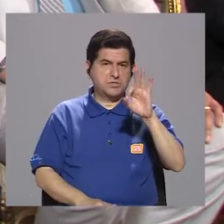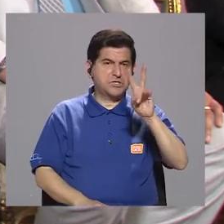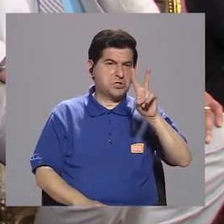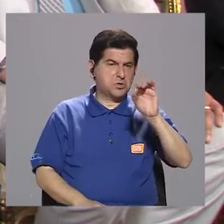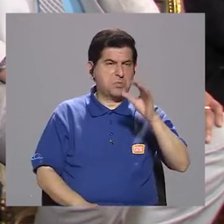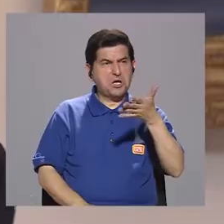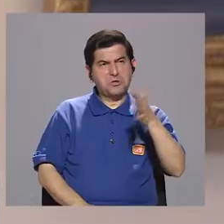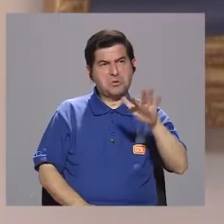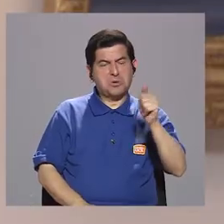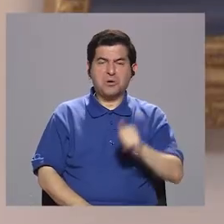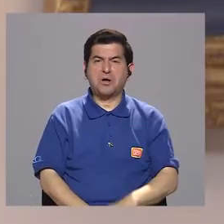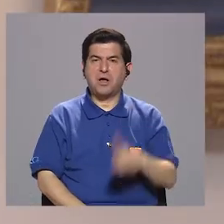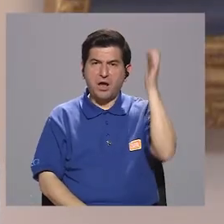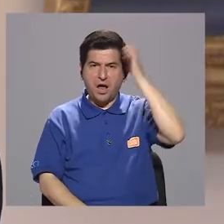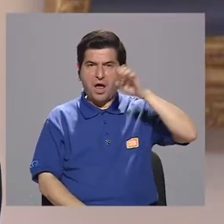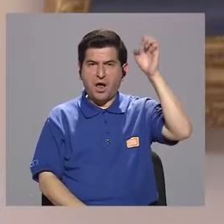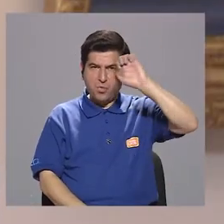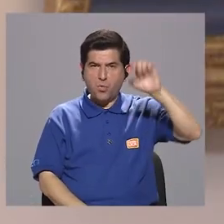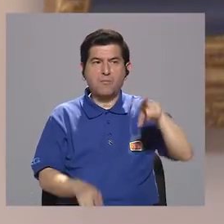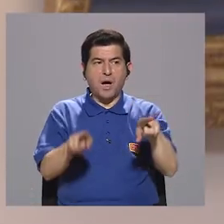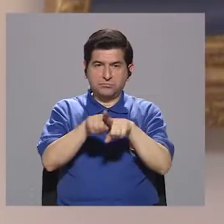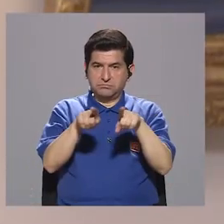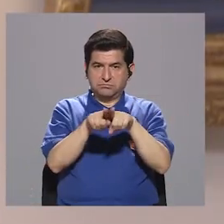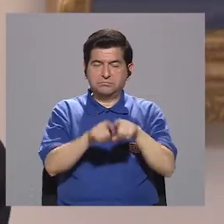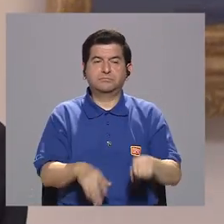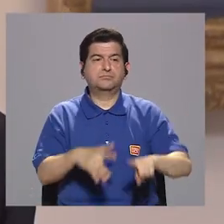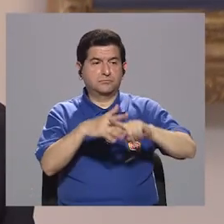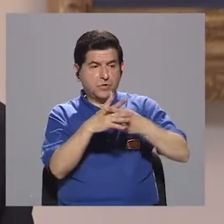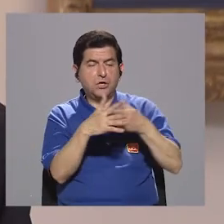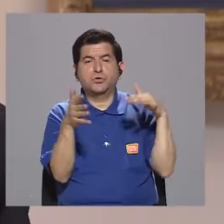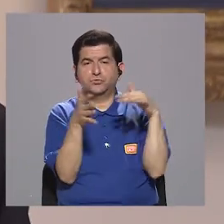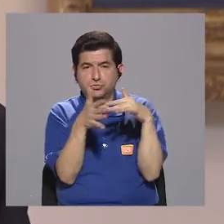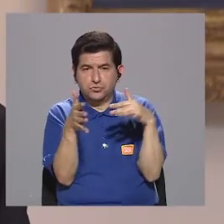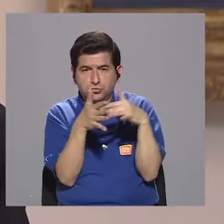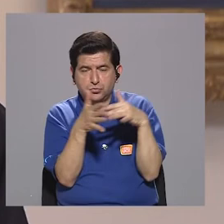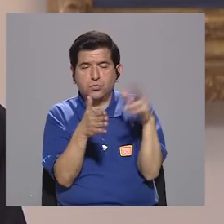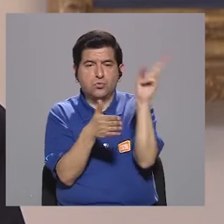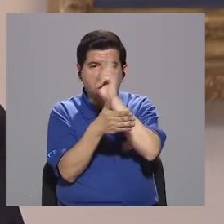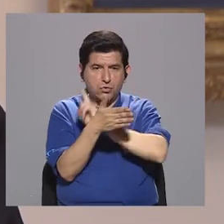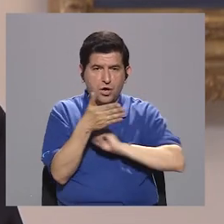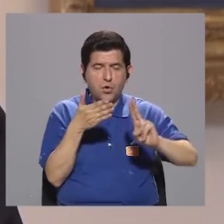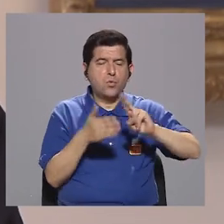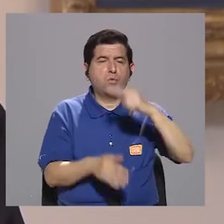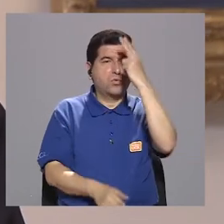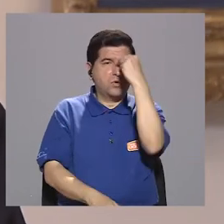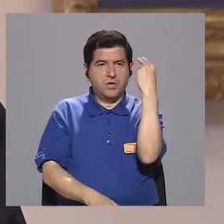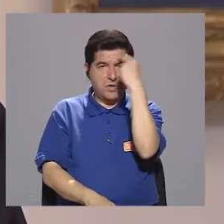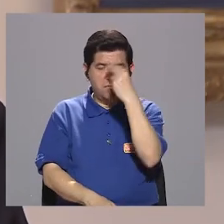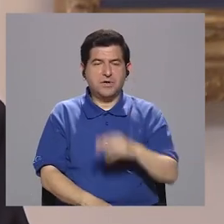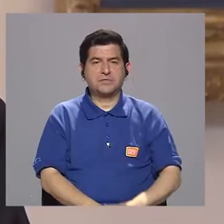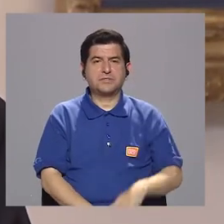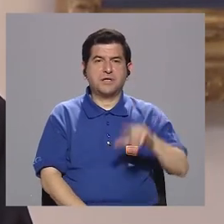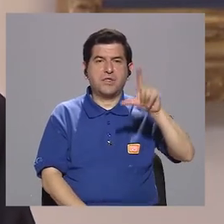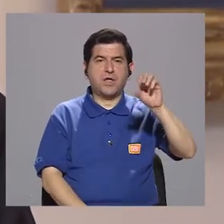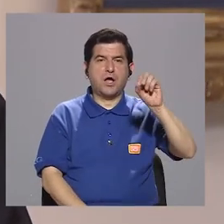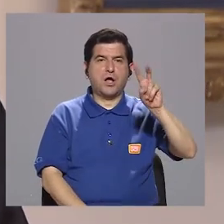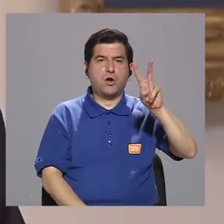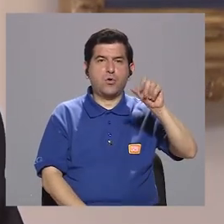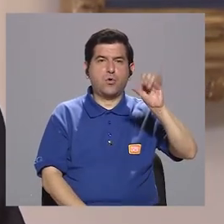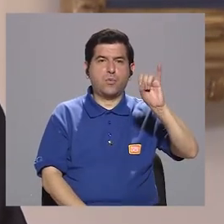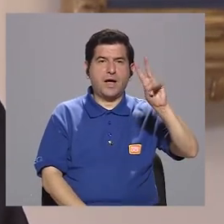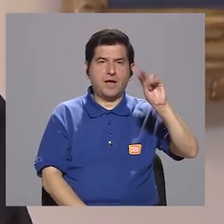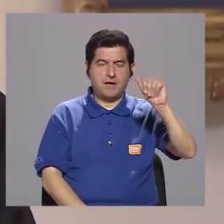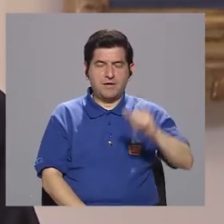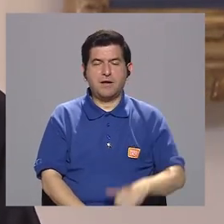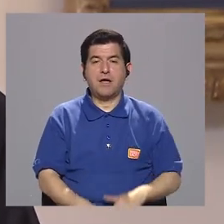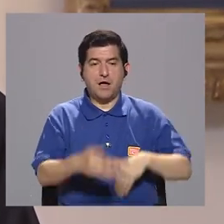más o menos a Europa también, inicia sus estudios en la Universidad Católica de Lovaina,